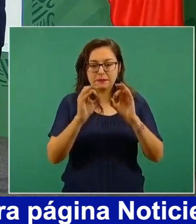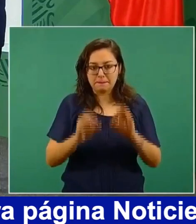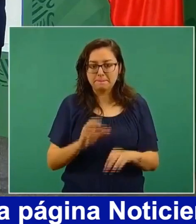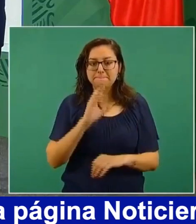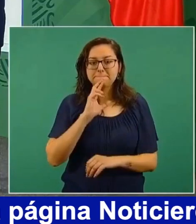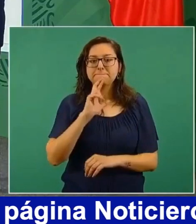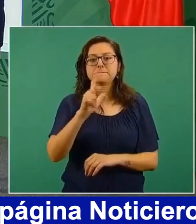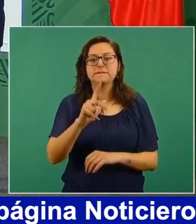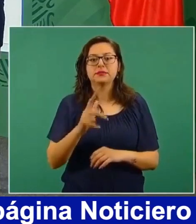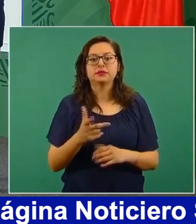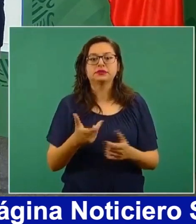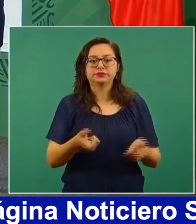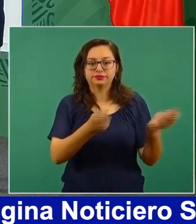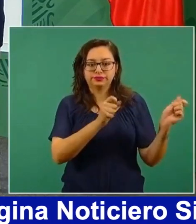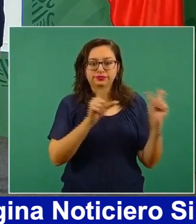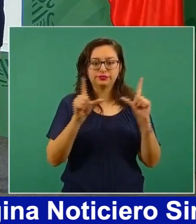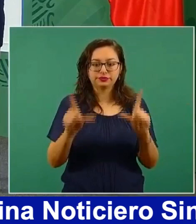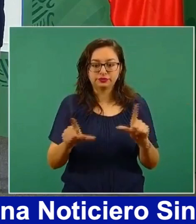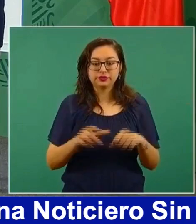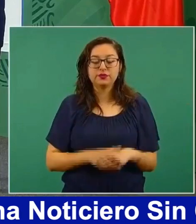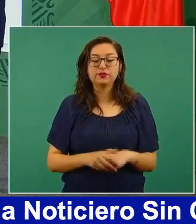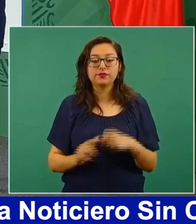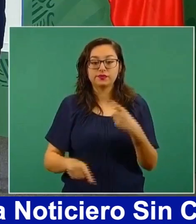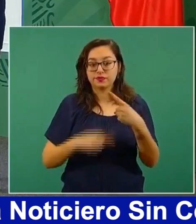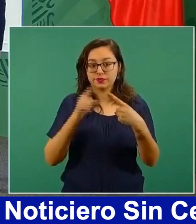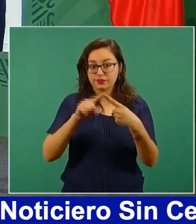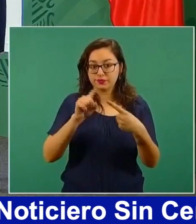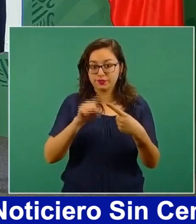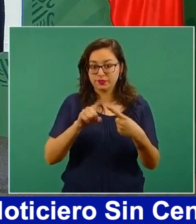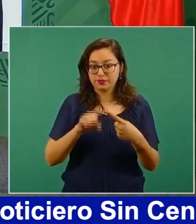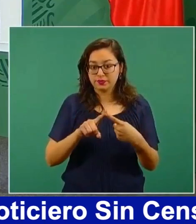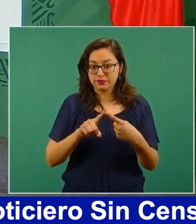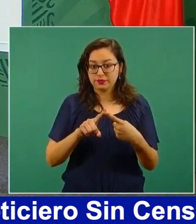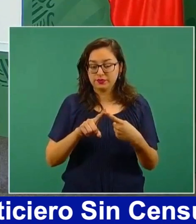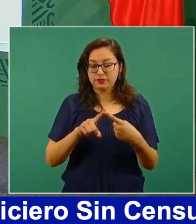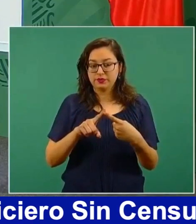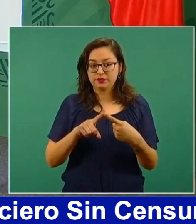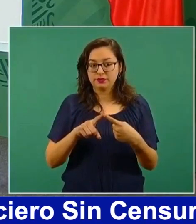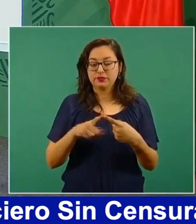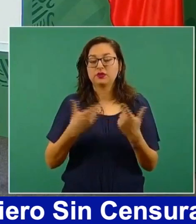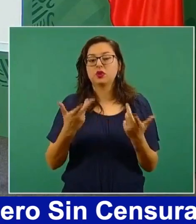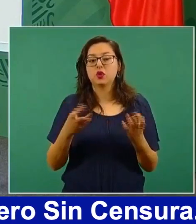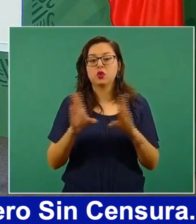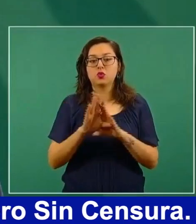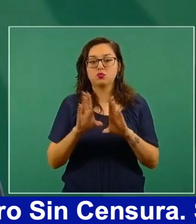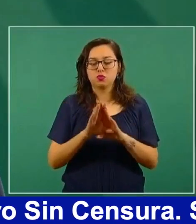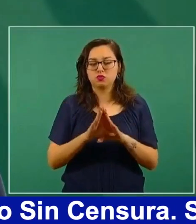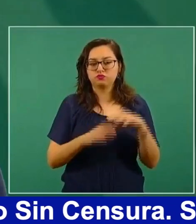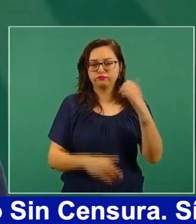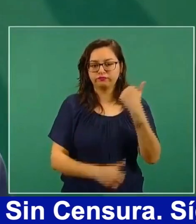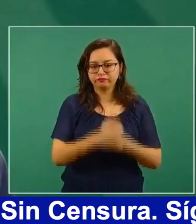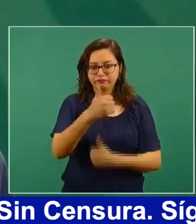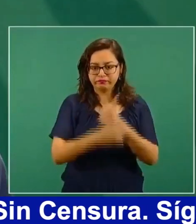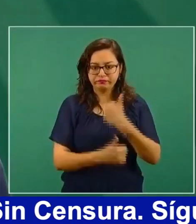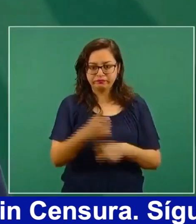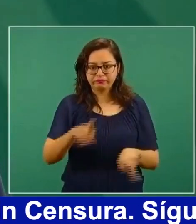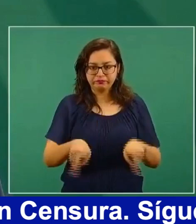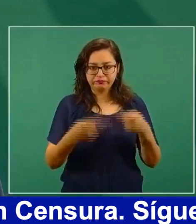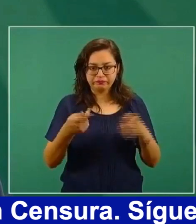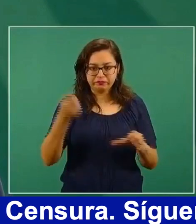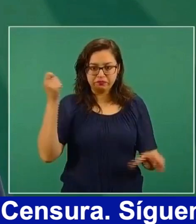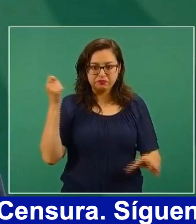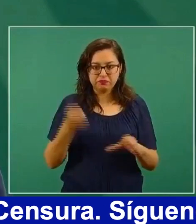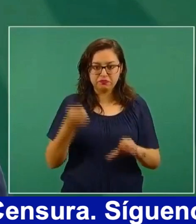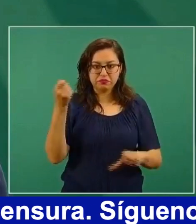favor a la siguiente lámina, el primer proceso que se está llevando a cabo en este momento es una subasta a sobre cerrado.